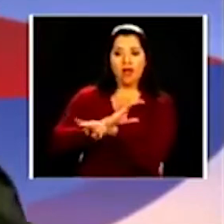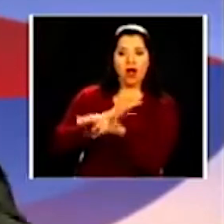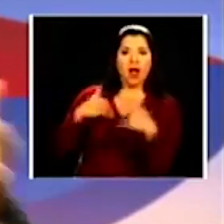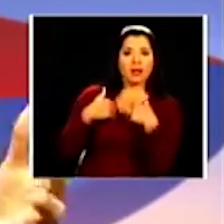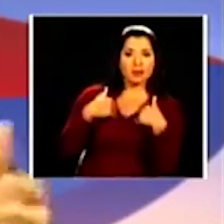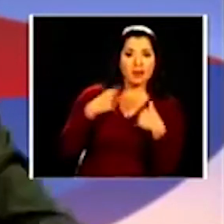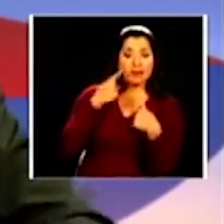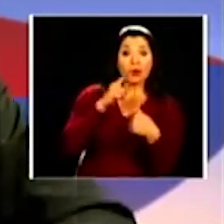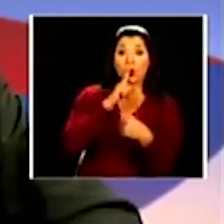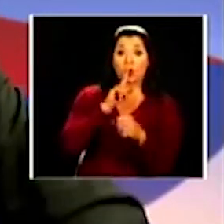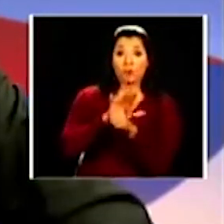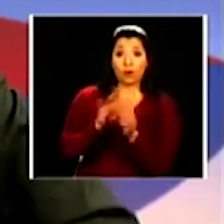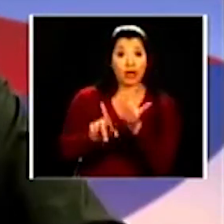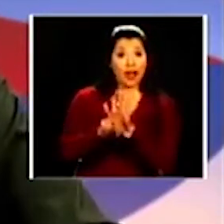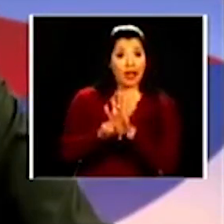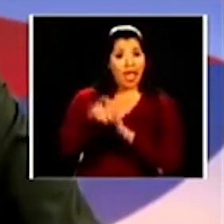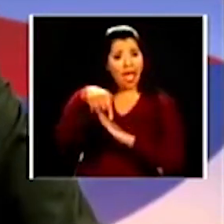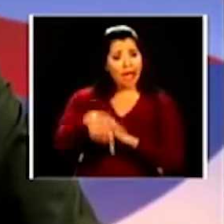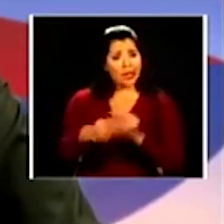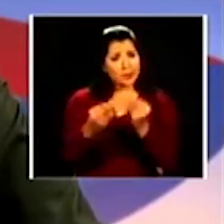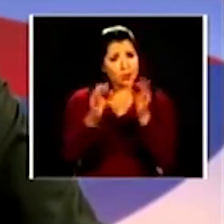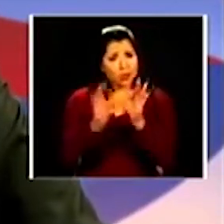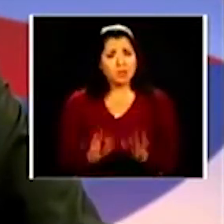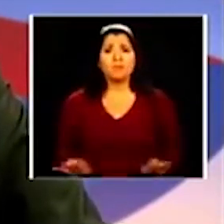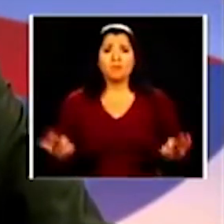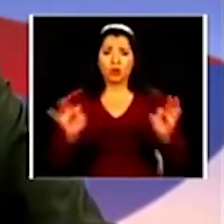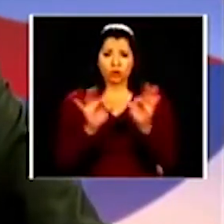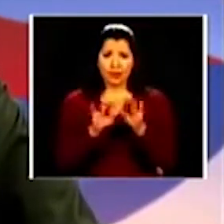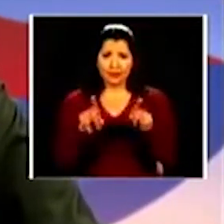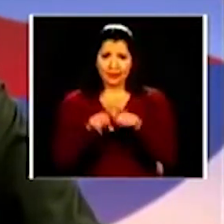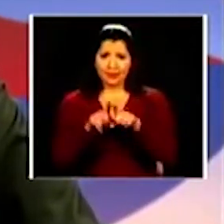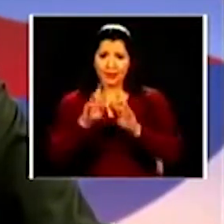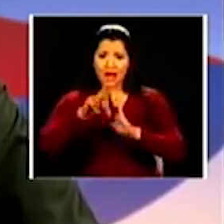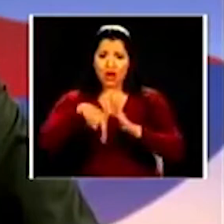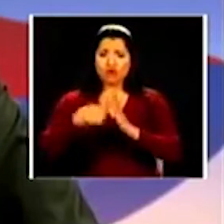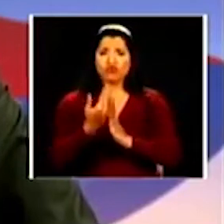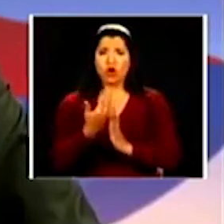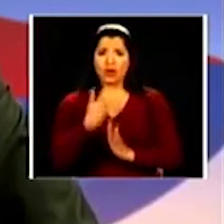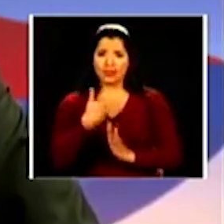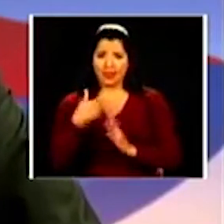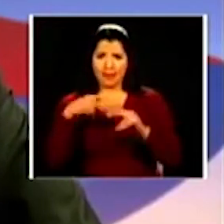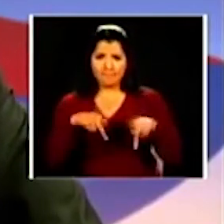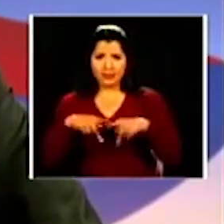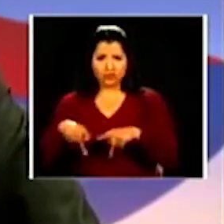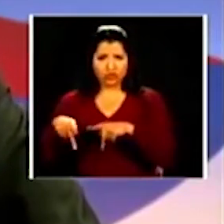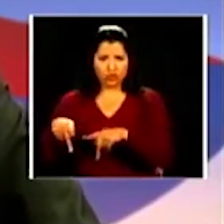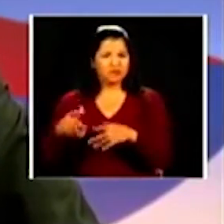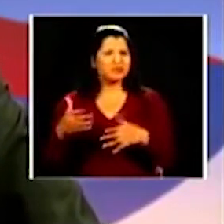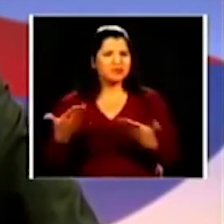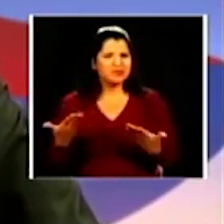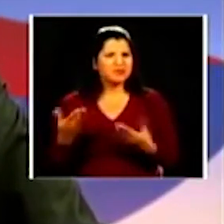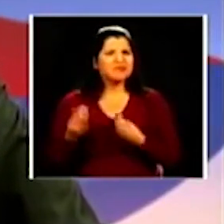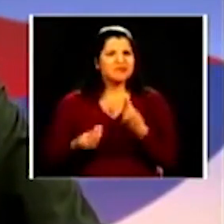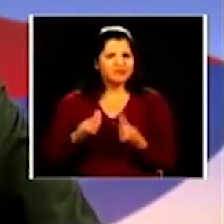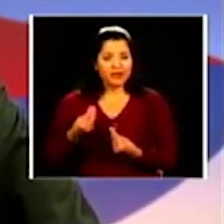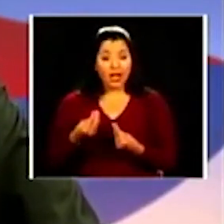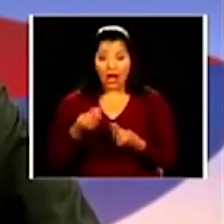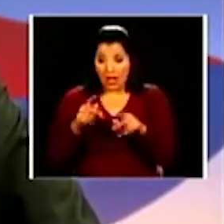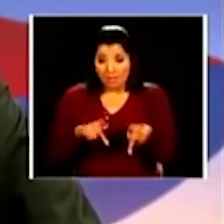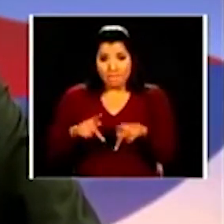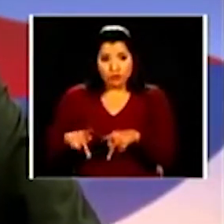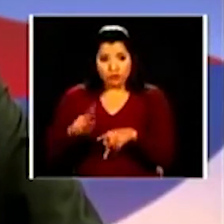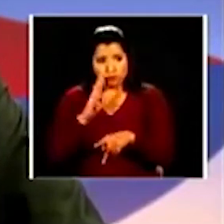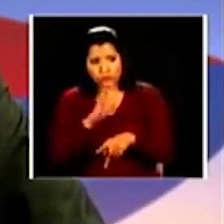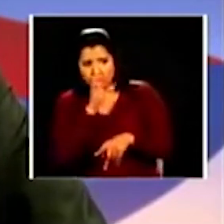ley. Aquí, por supuesto, es importantísimo el papel de la ciudadanía, que los mismos costarricenses, los mismos ciudadanos denuncien